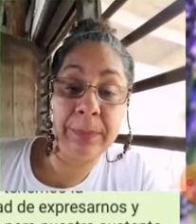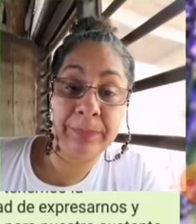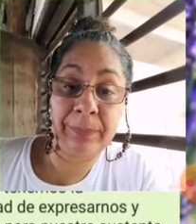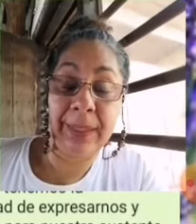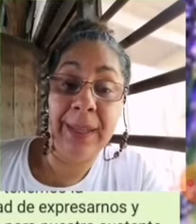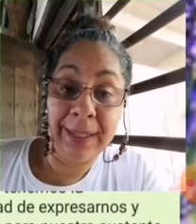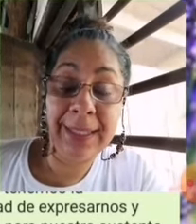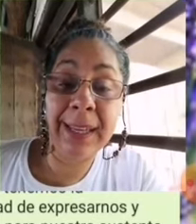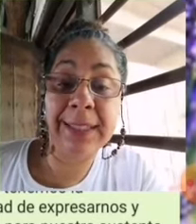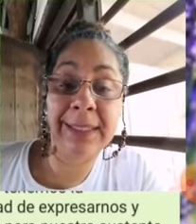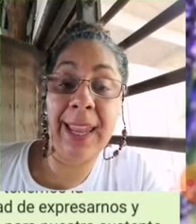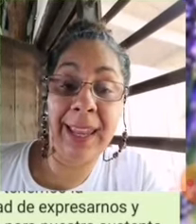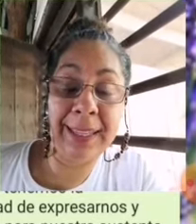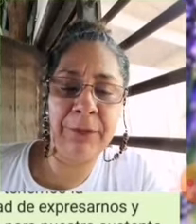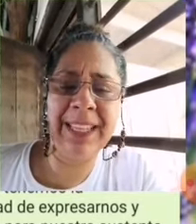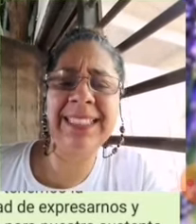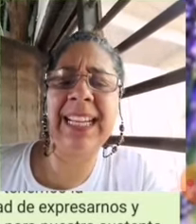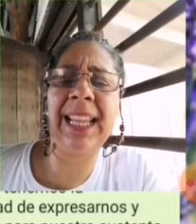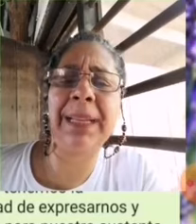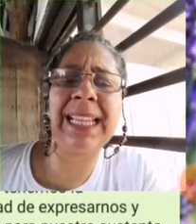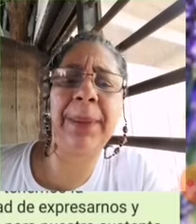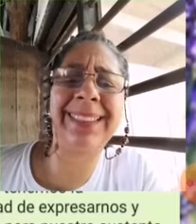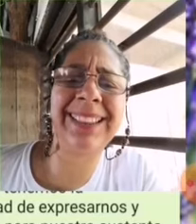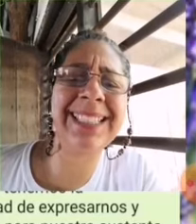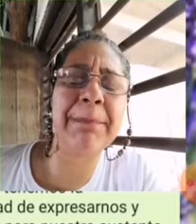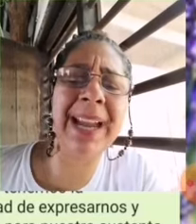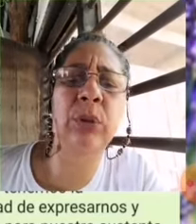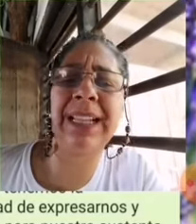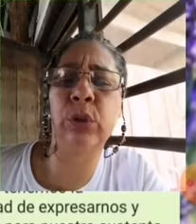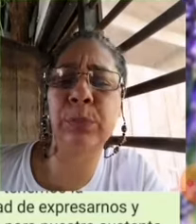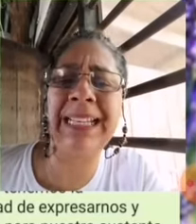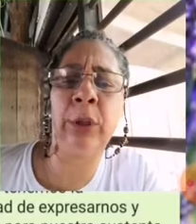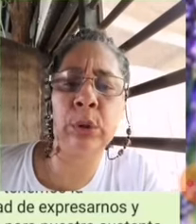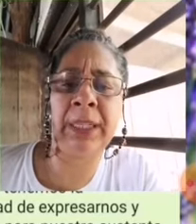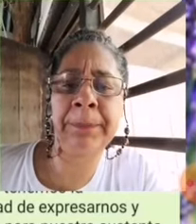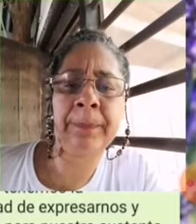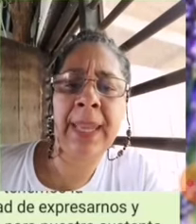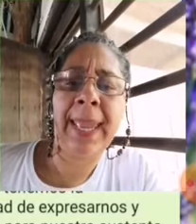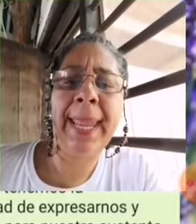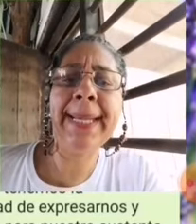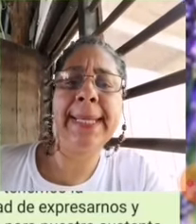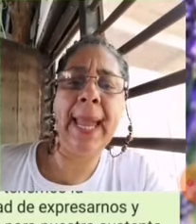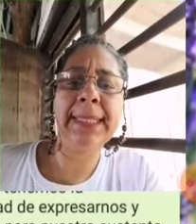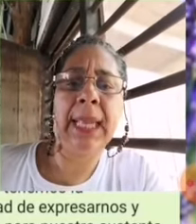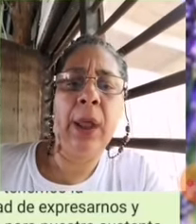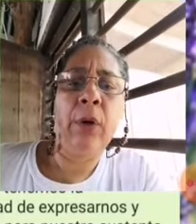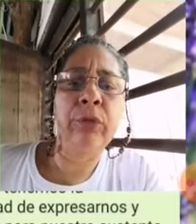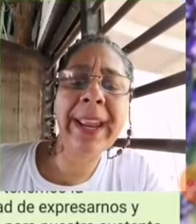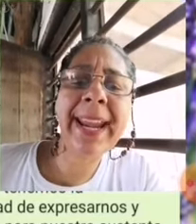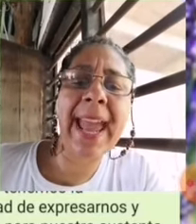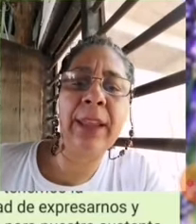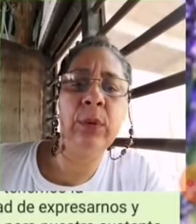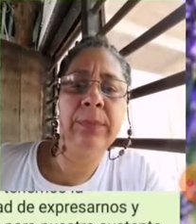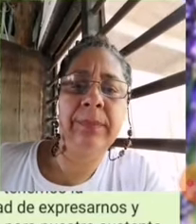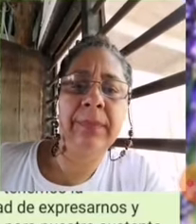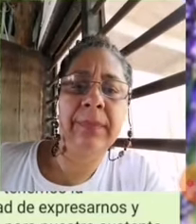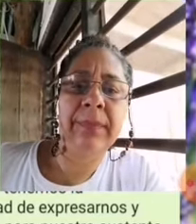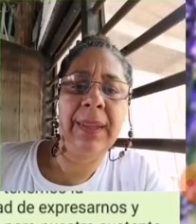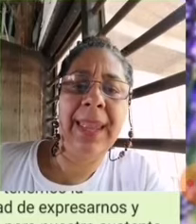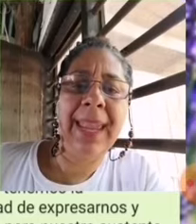comentario. Y fíjense nada más, el 23 de mayo del 2012, el INAES fue